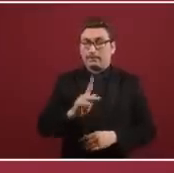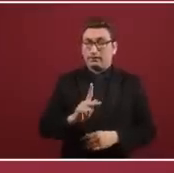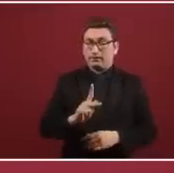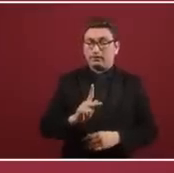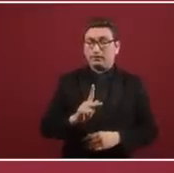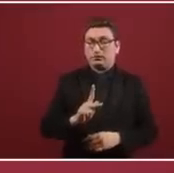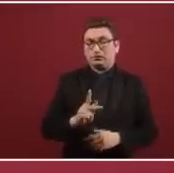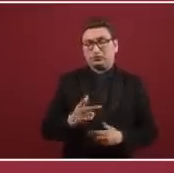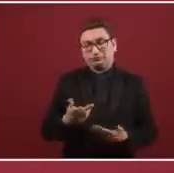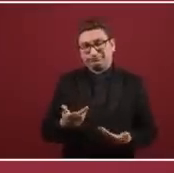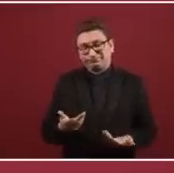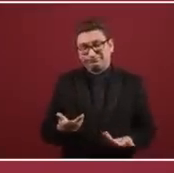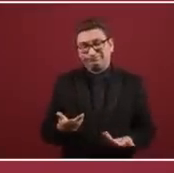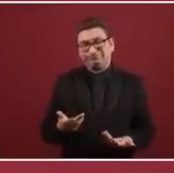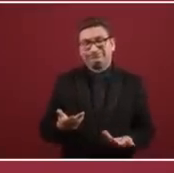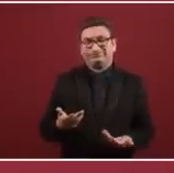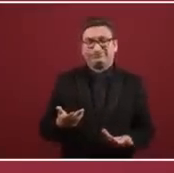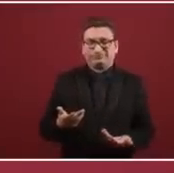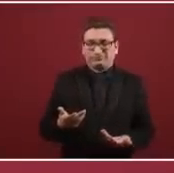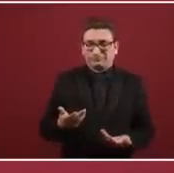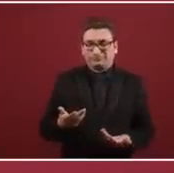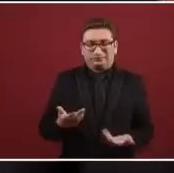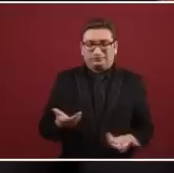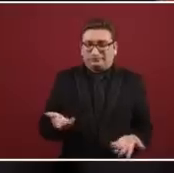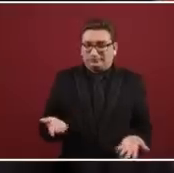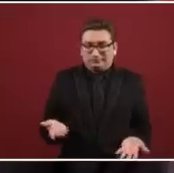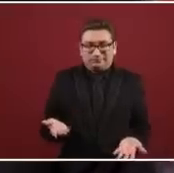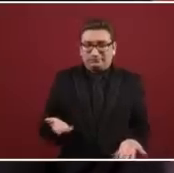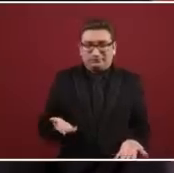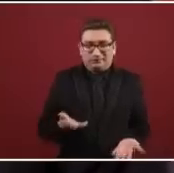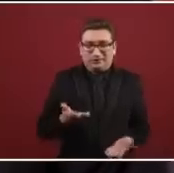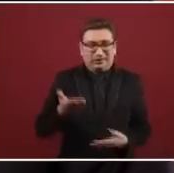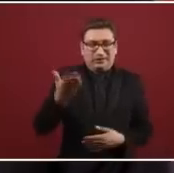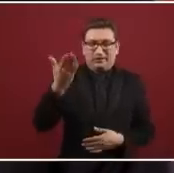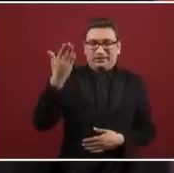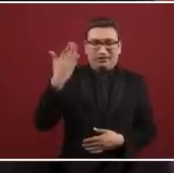que se enraizó,